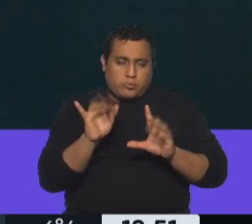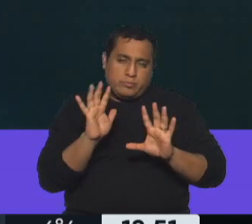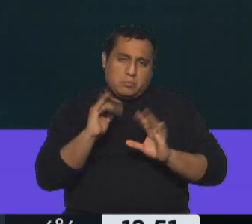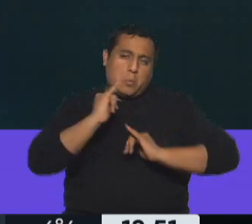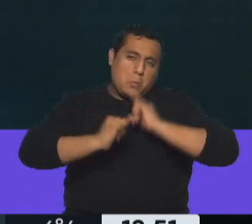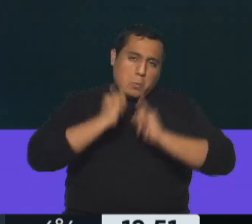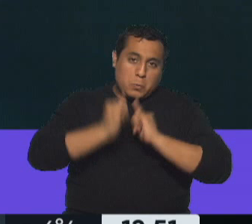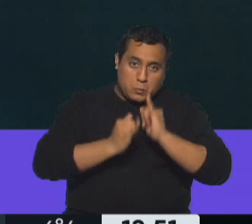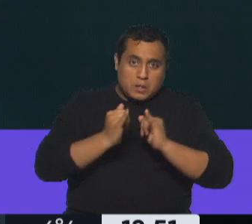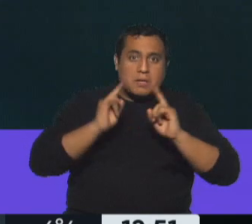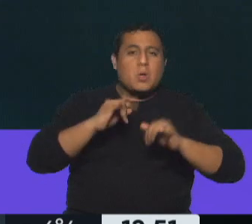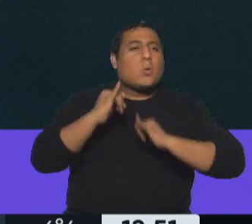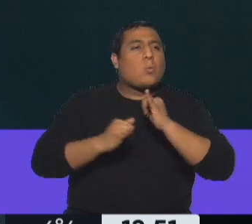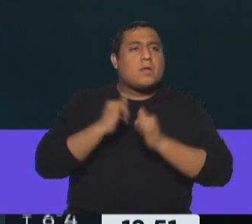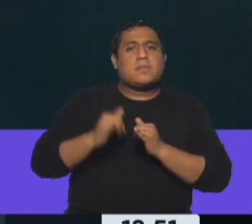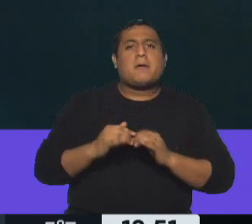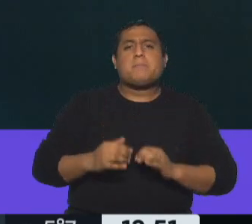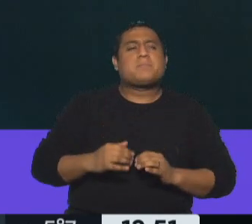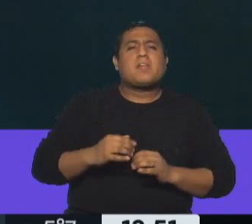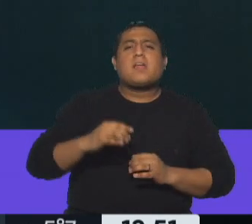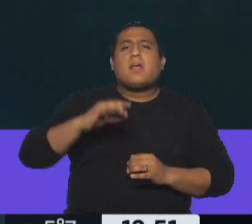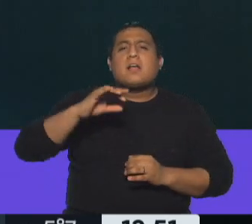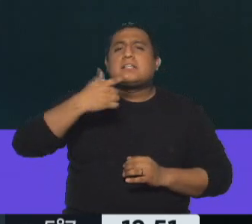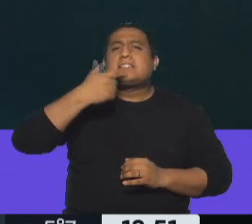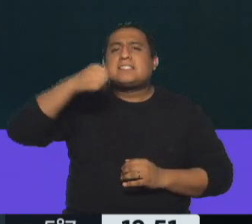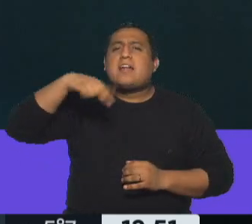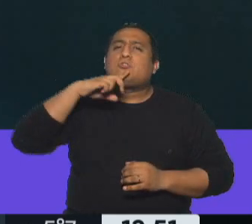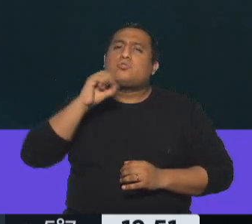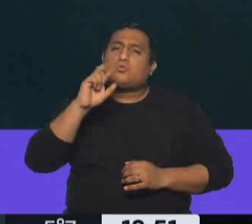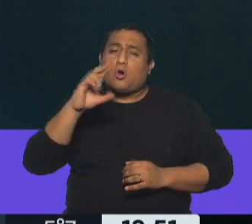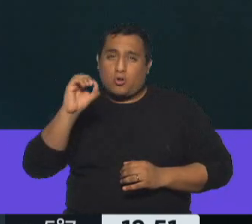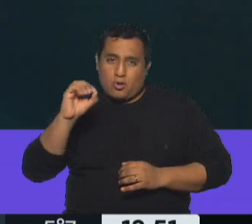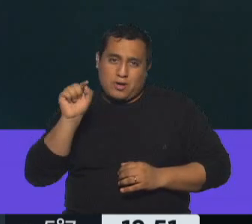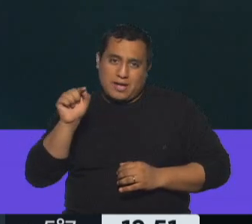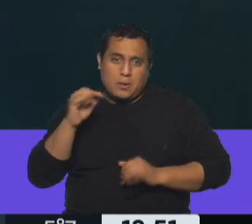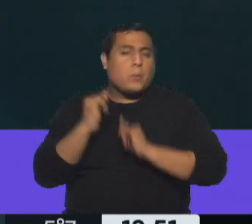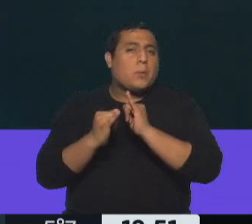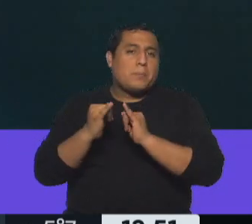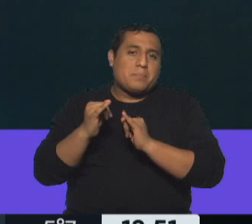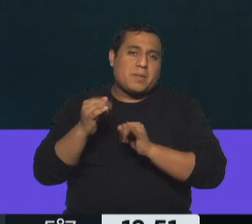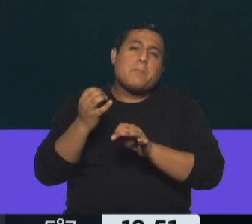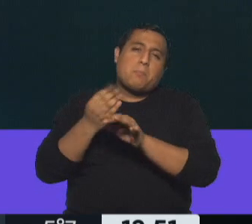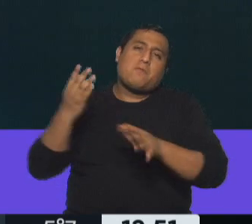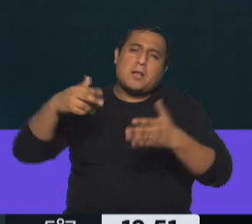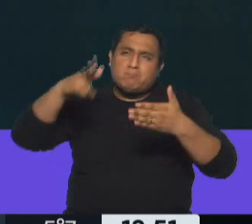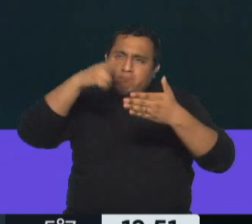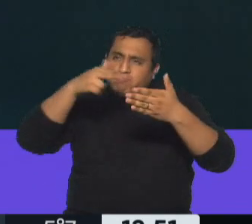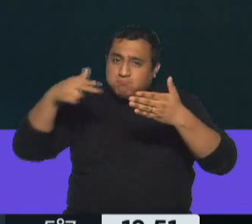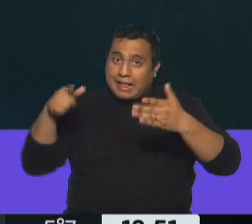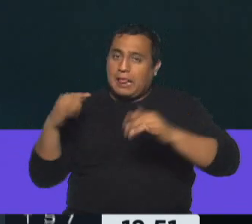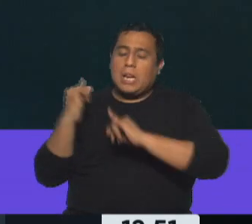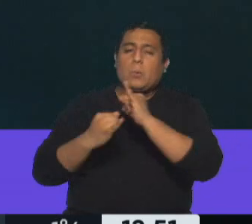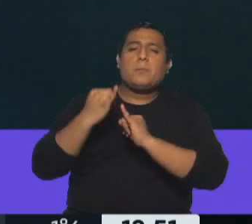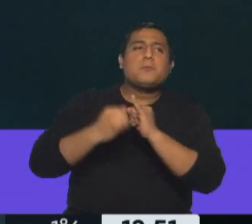democratización del goce no en algún momento habló daniel santoro el pintor artista plástico y hablaba precisamente